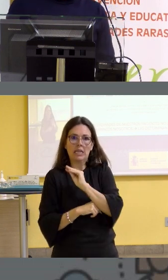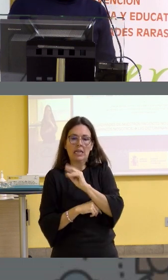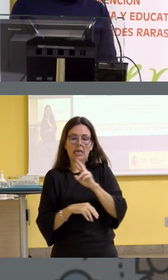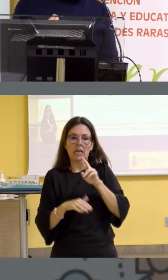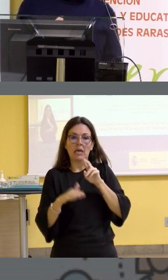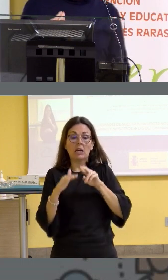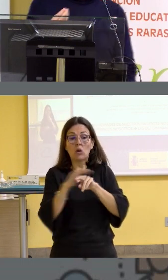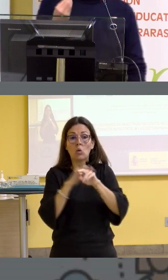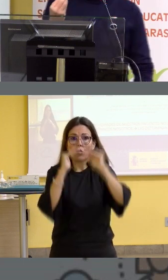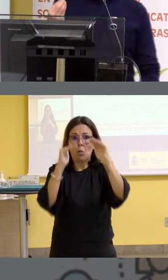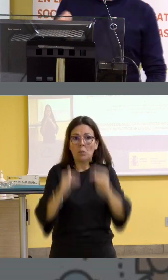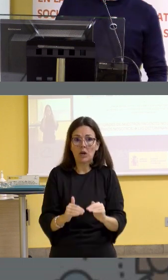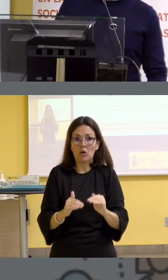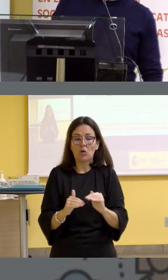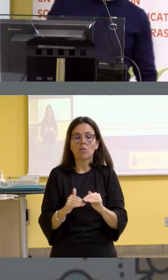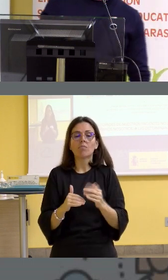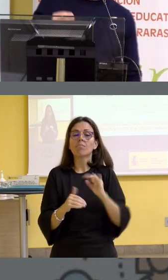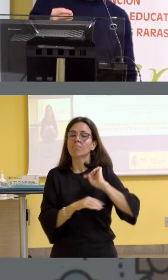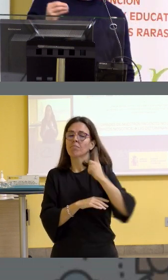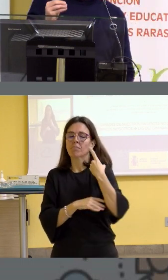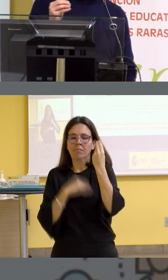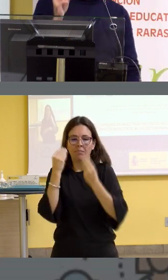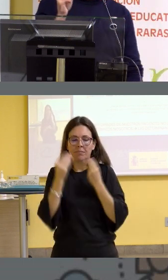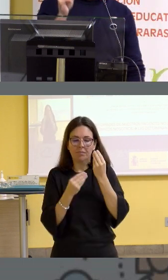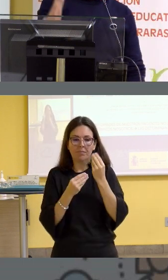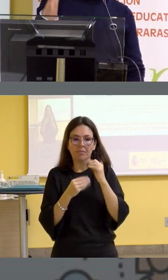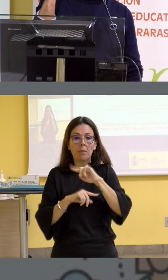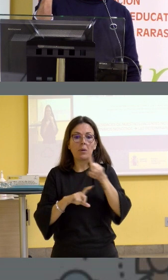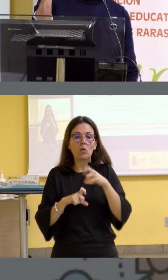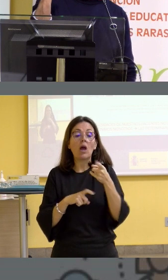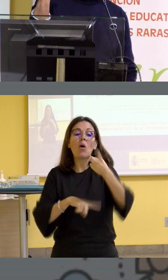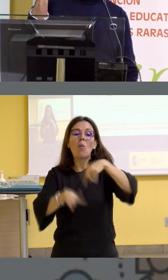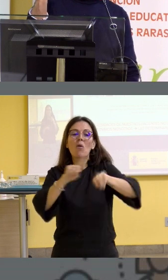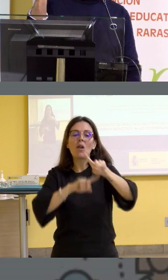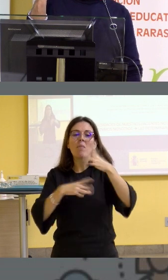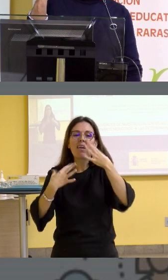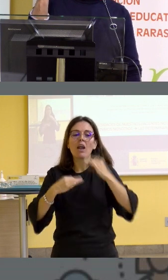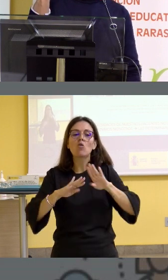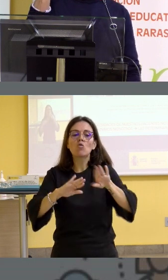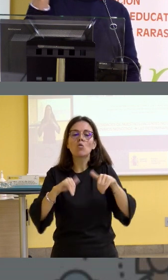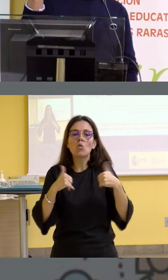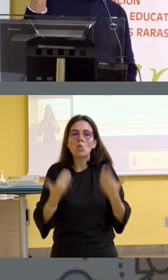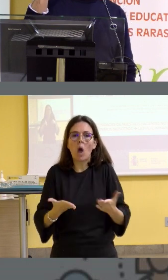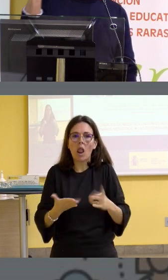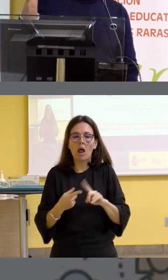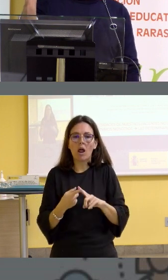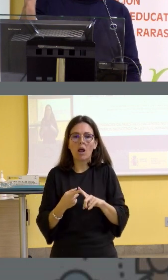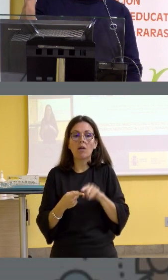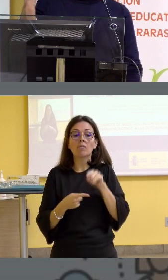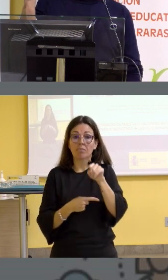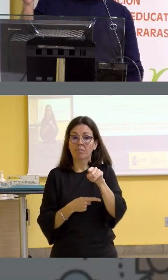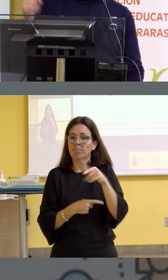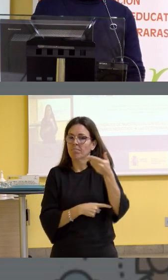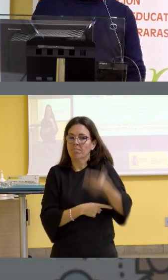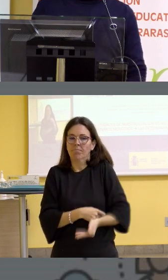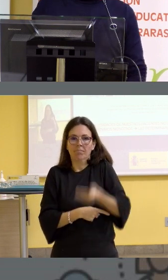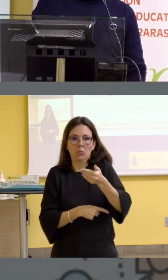recursos, la primera pregunta que nos tenemos que formular es cuáles son los problemas reales. Y el reales aquí es fundamental.